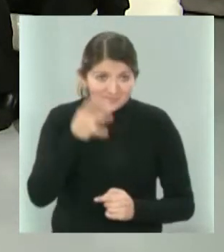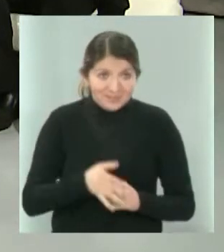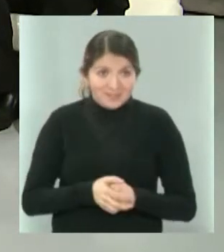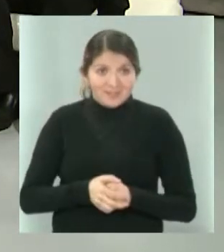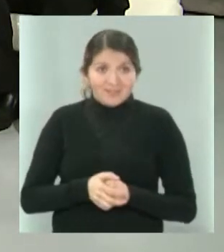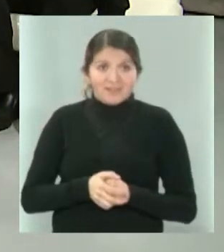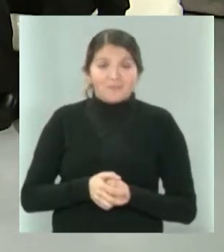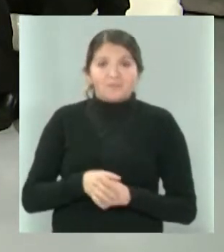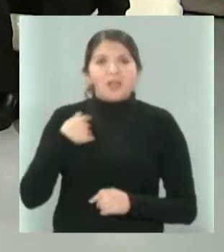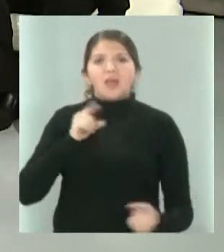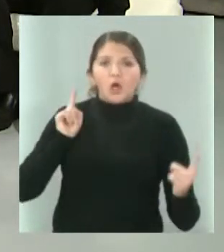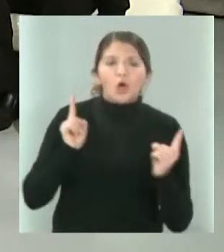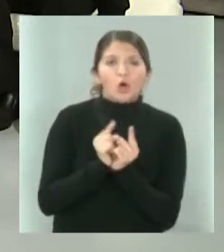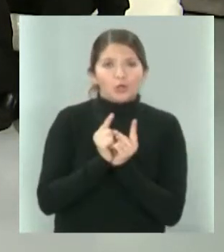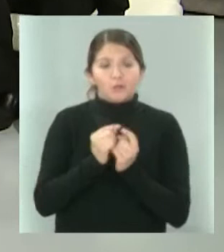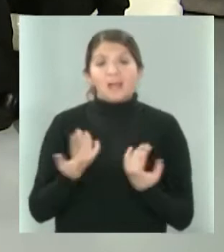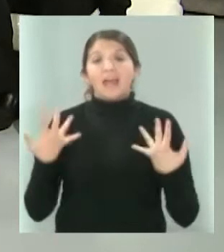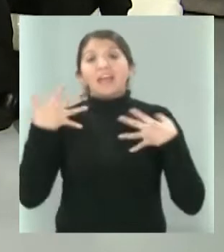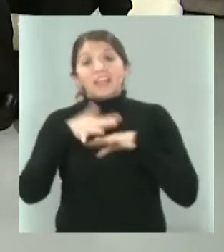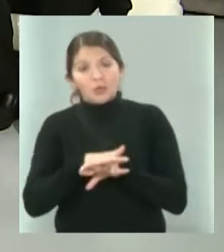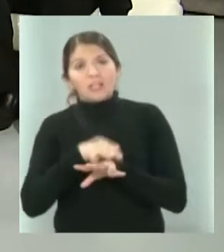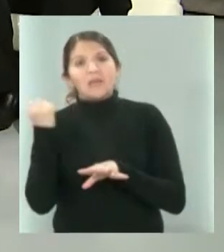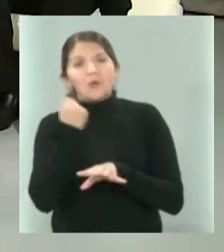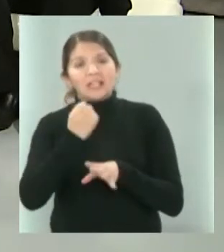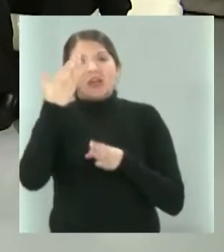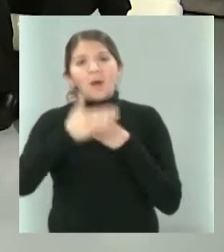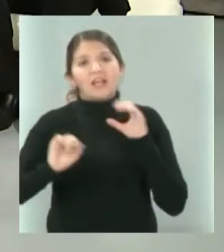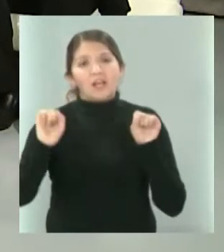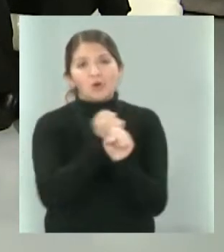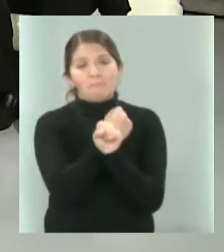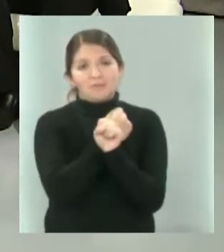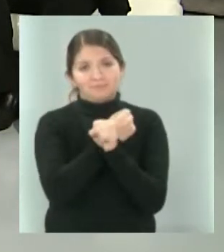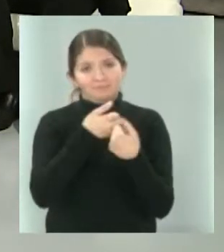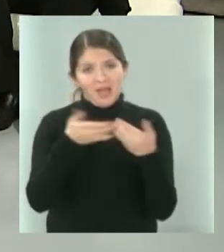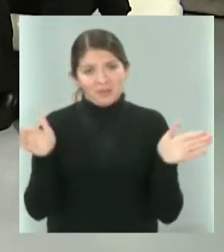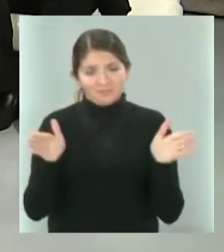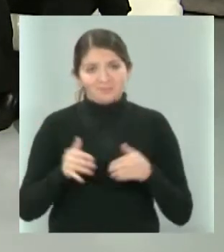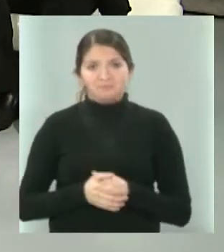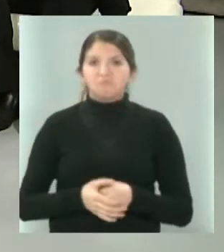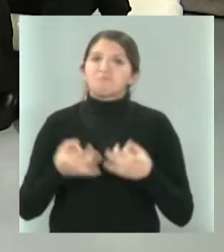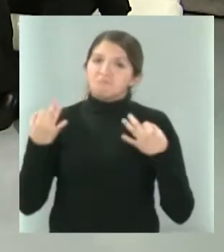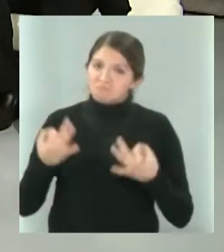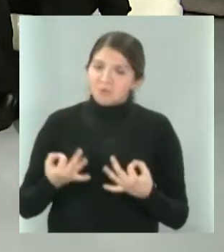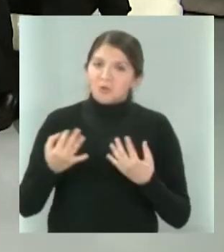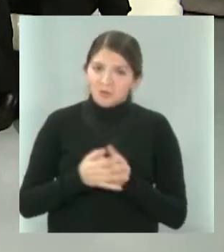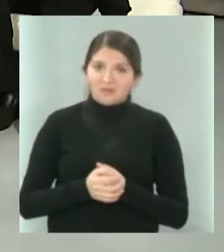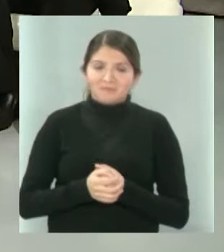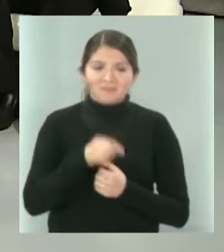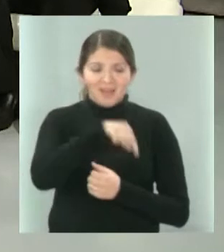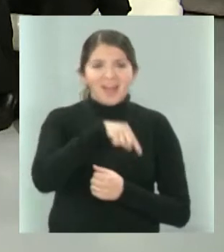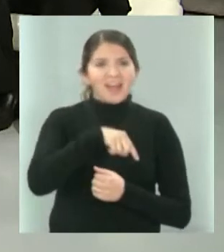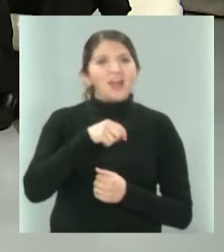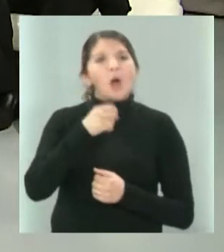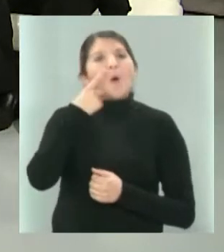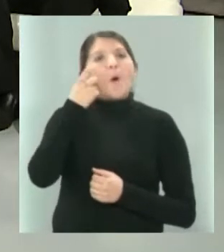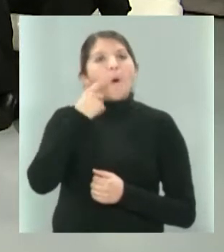romper barreras. Ahí está, para incluir a las personas con discapacidad. Menos mal que hay un comunicador social. Siempre el alumno supera al maestro. La capacidad de síntesis de Gustavo